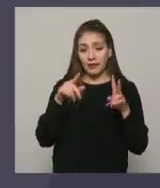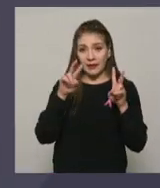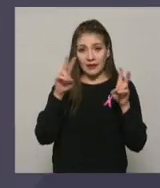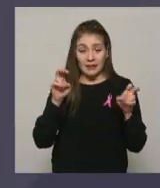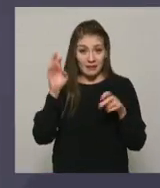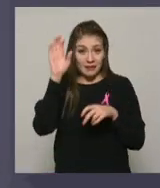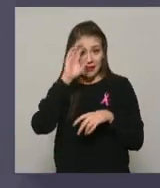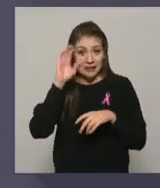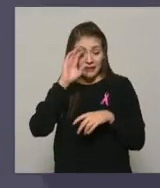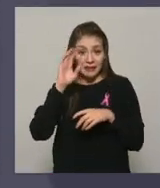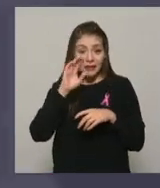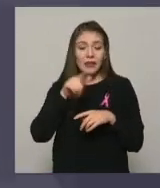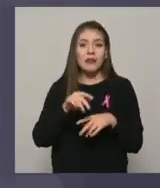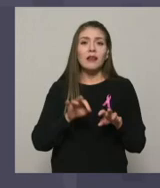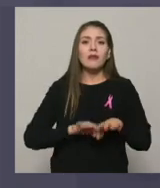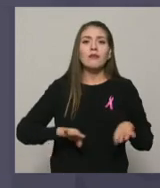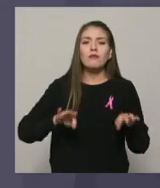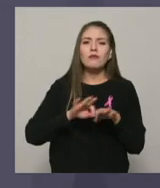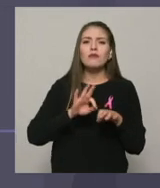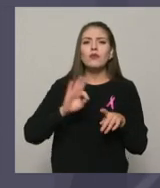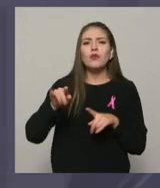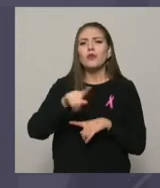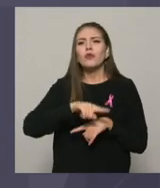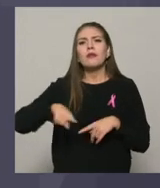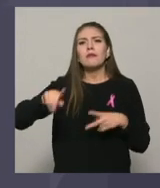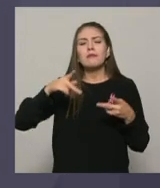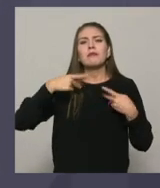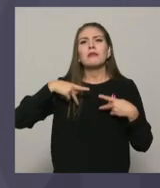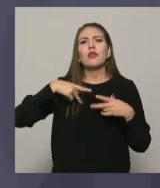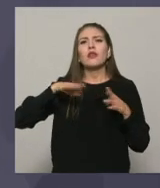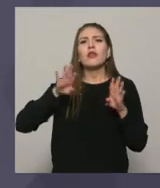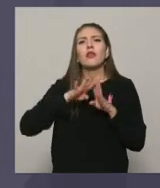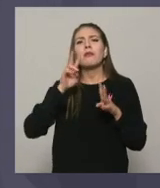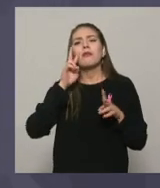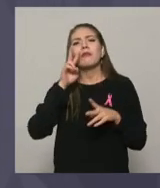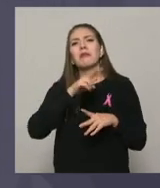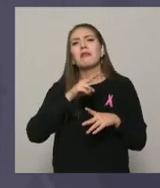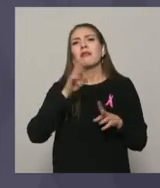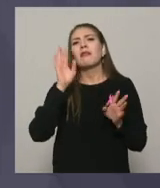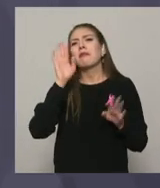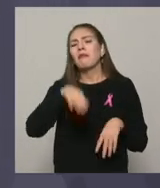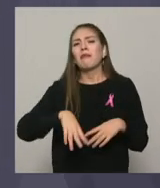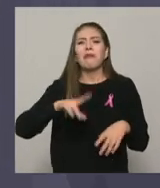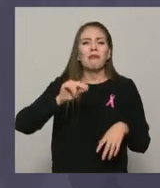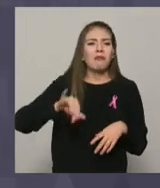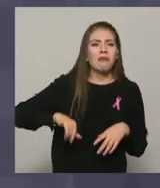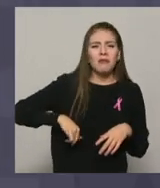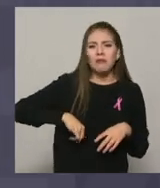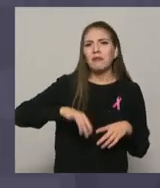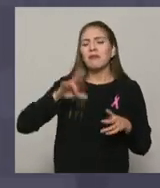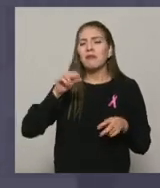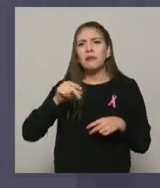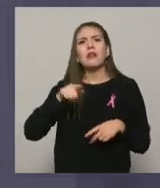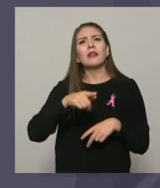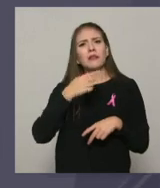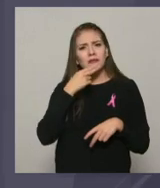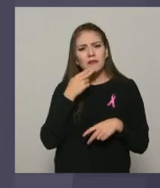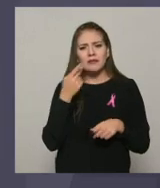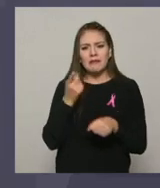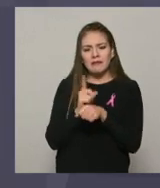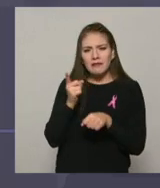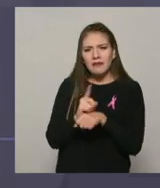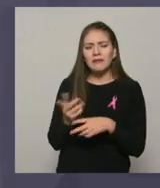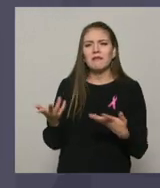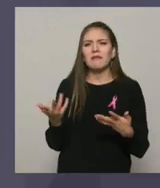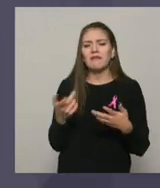y acercarla a la ciudadanía, que no lo vean como algo ajeno, sino como algo que encuentran en su día a día, en el